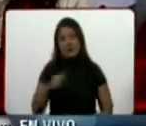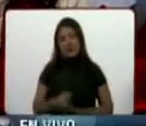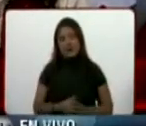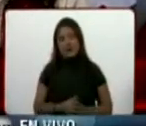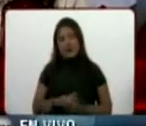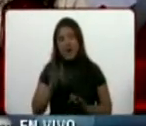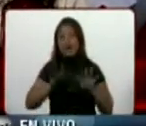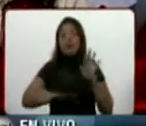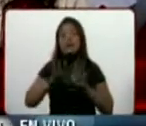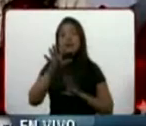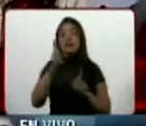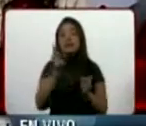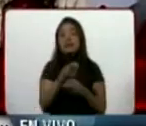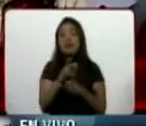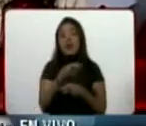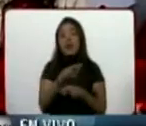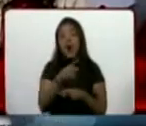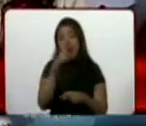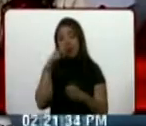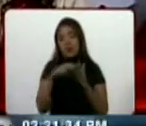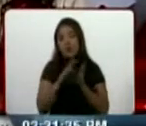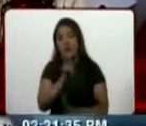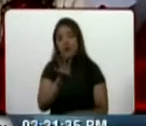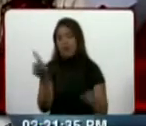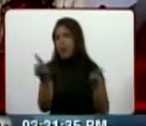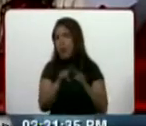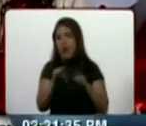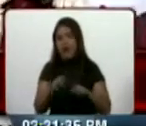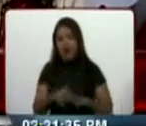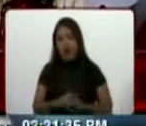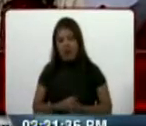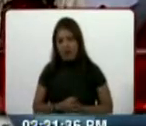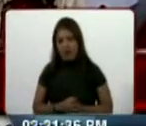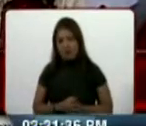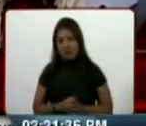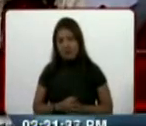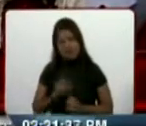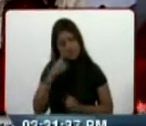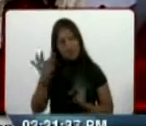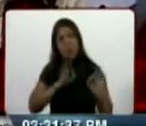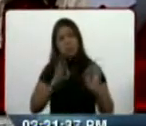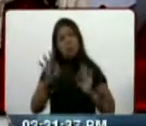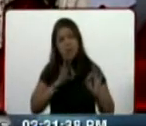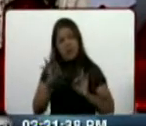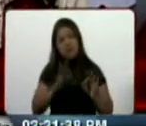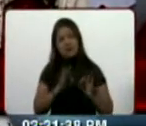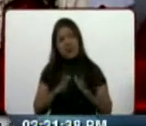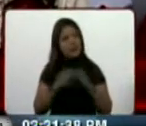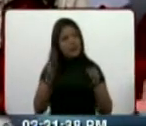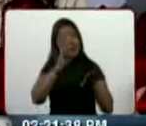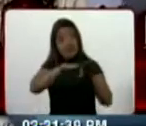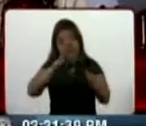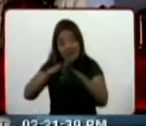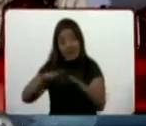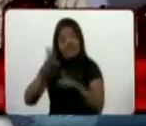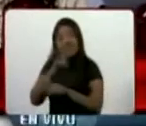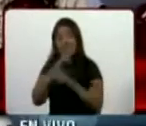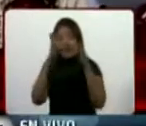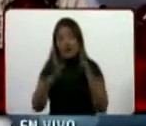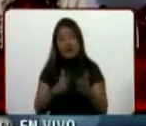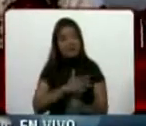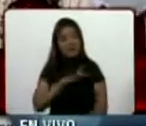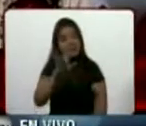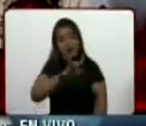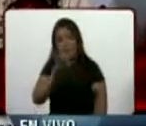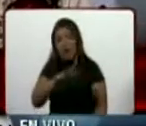15 de agosto del 2004, parece. Vamos a prepararnos. Yo llamaría a todos los venezolanos y venezolanas, queridos compatriotas,